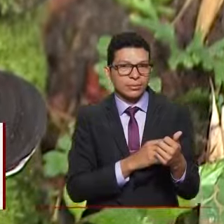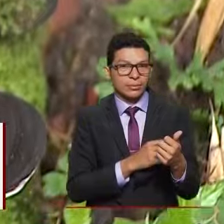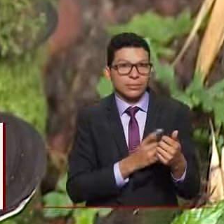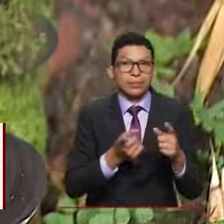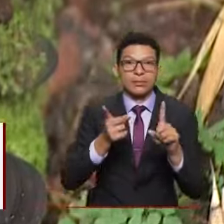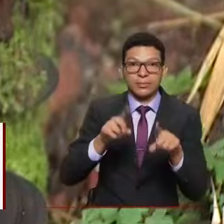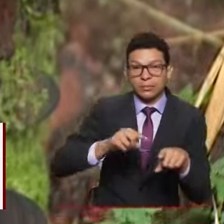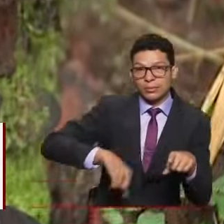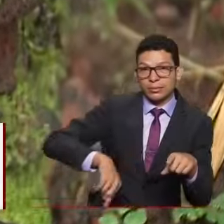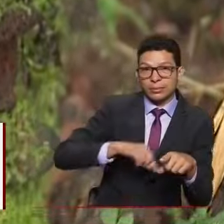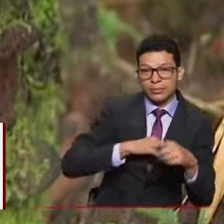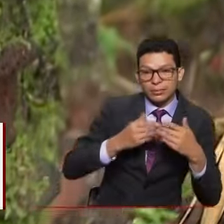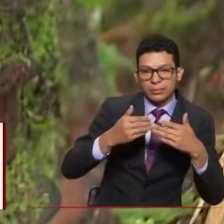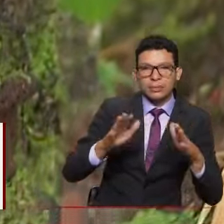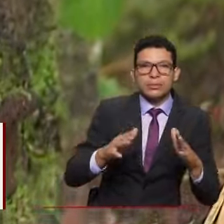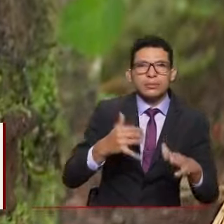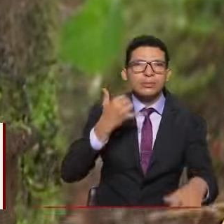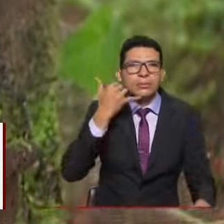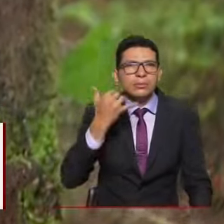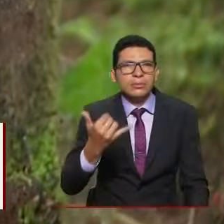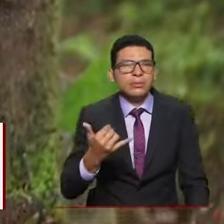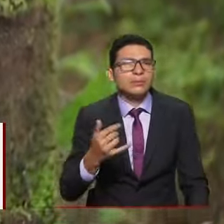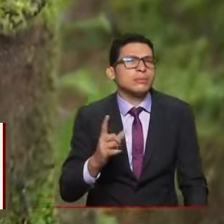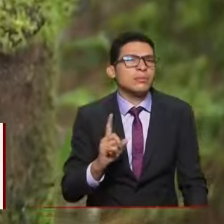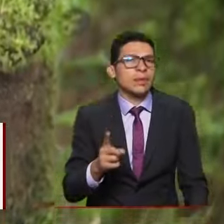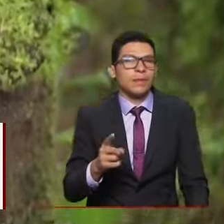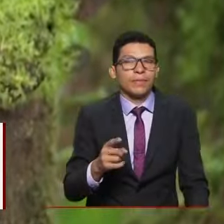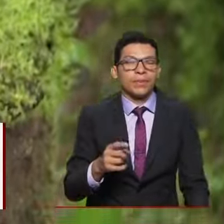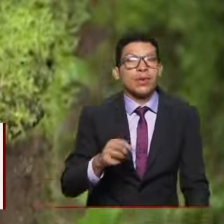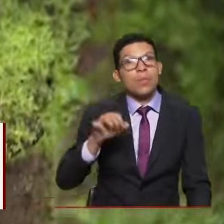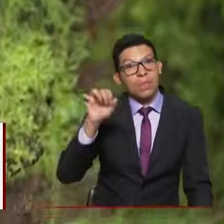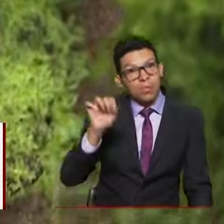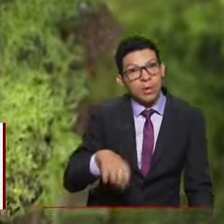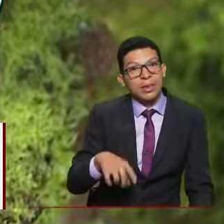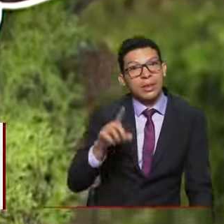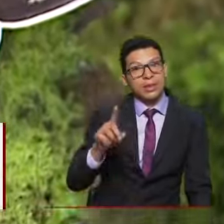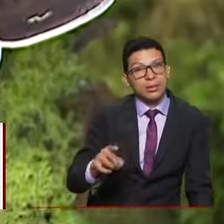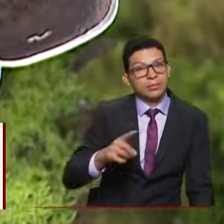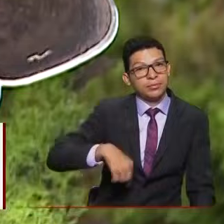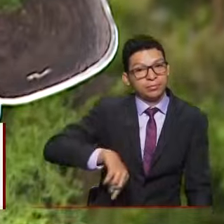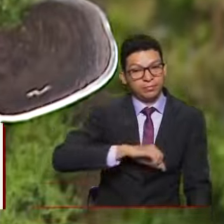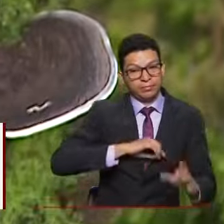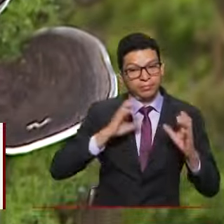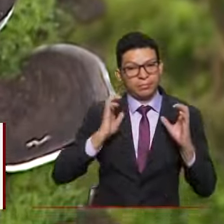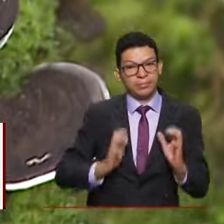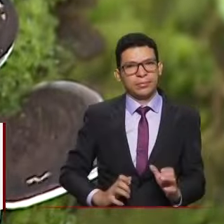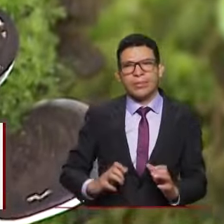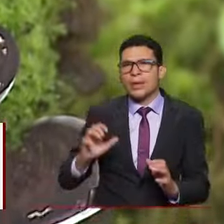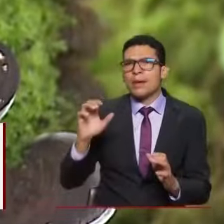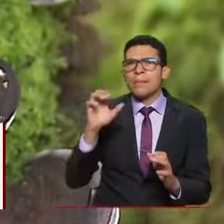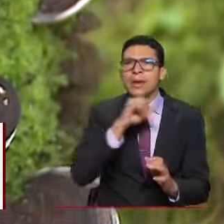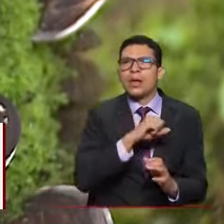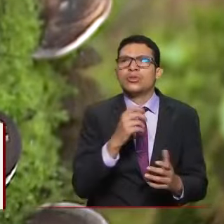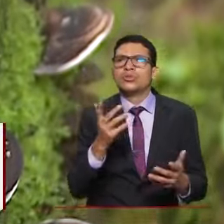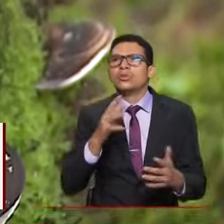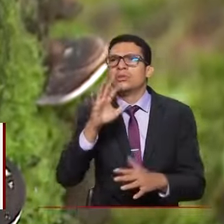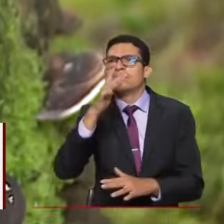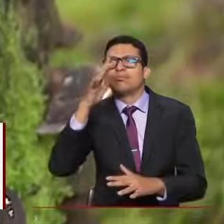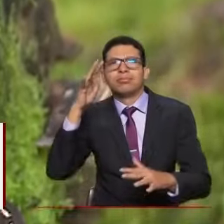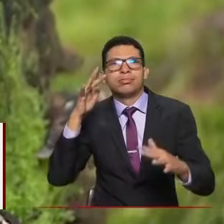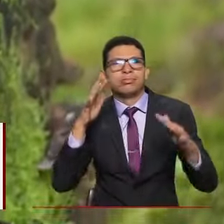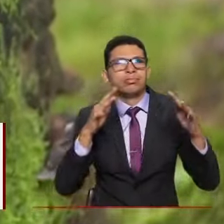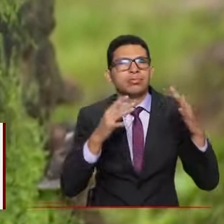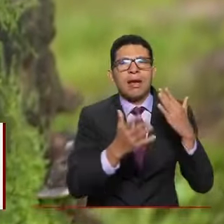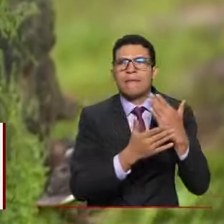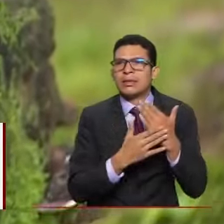también hemos habilitado el teléfono, digamos, líneas directas que nos permiten con la ciudadanía identificar dónde hay unos árboles que,